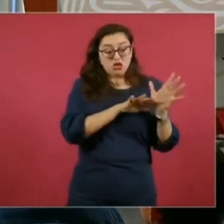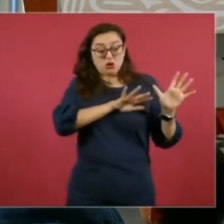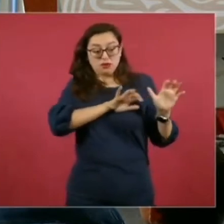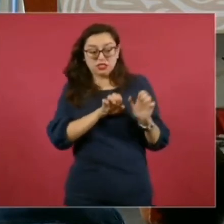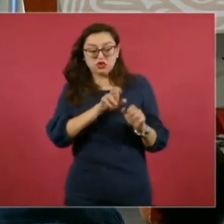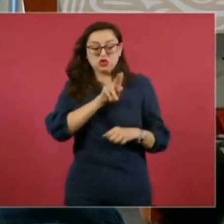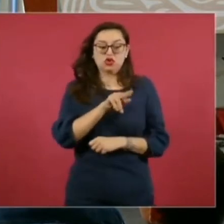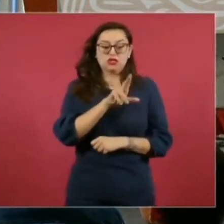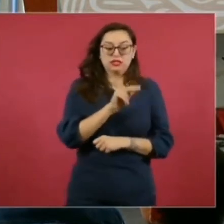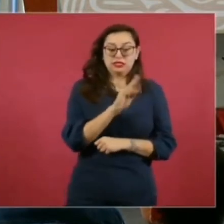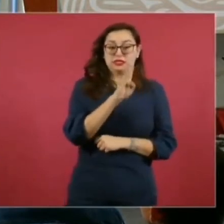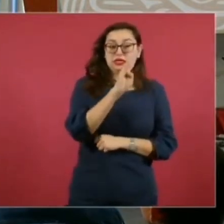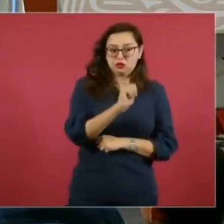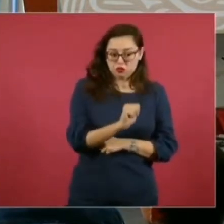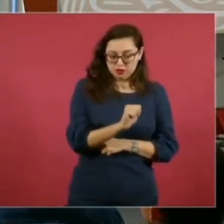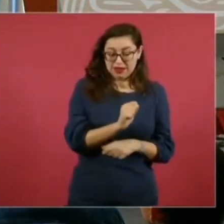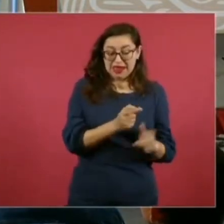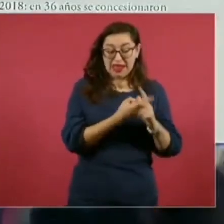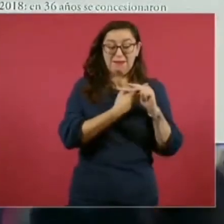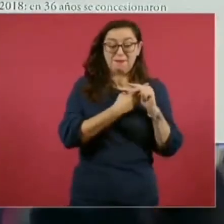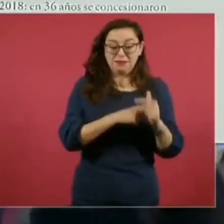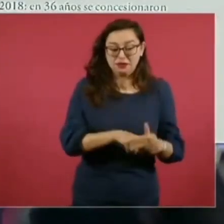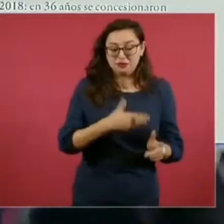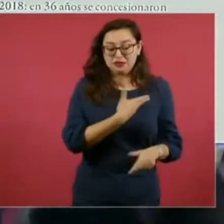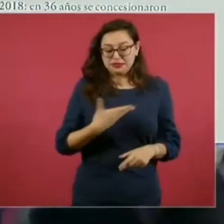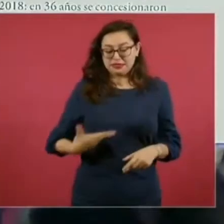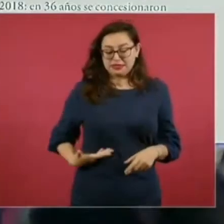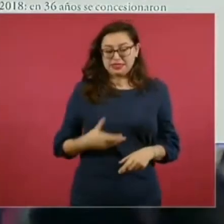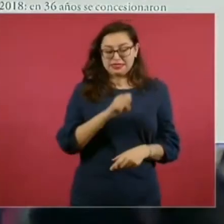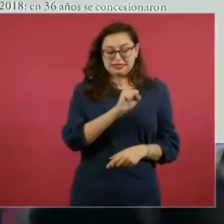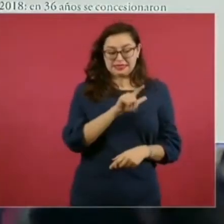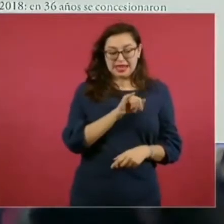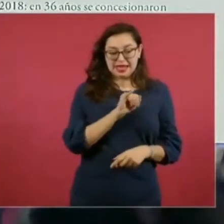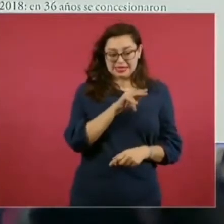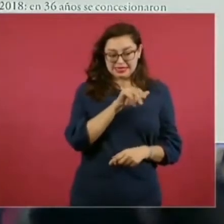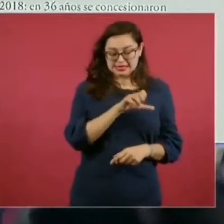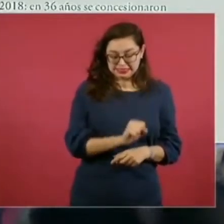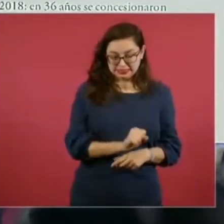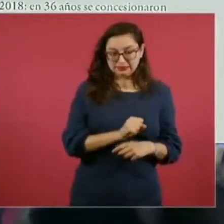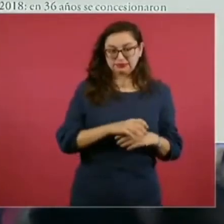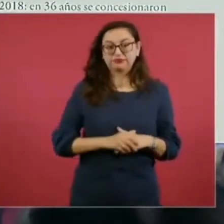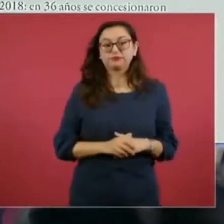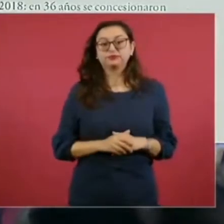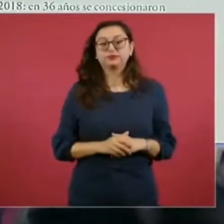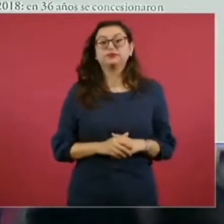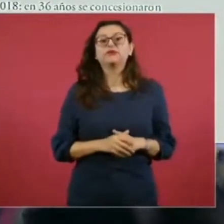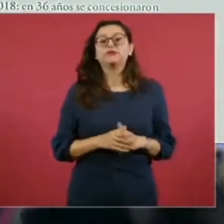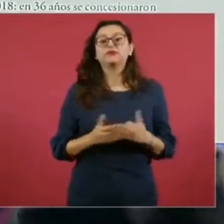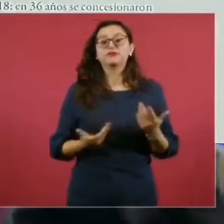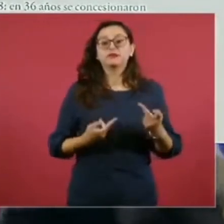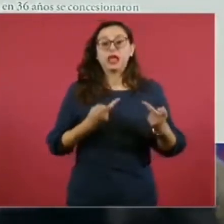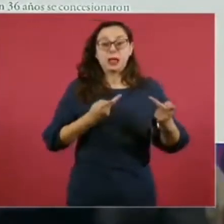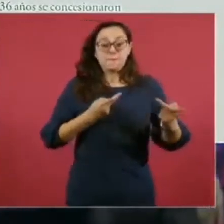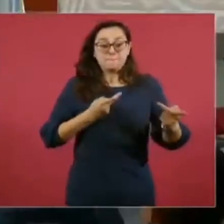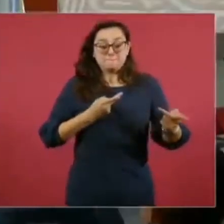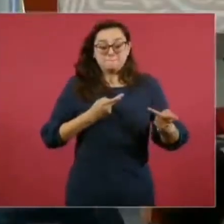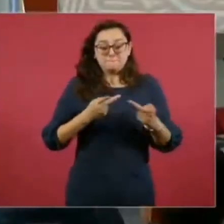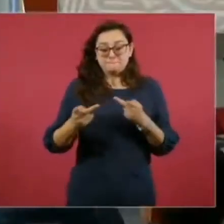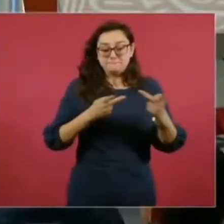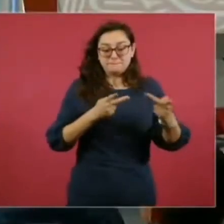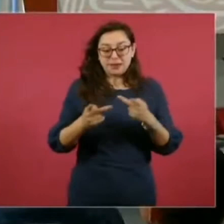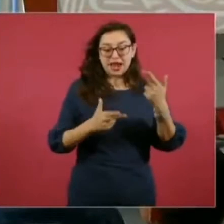al inicio del gobierno de Carlos Salinas, el PRI y el PAN avalaron el Plan Nacional de Desarrollo